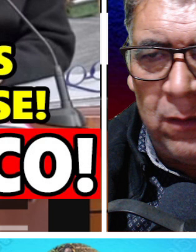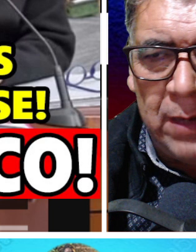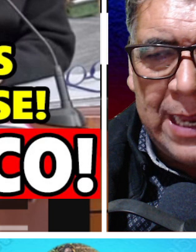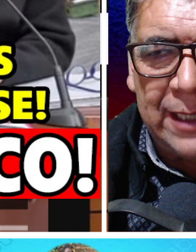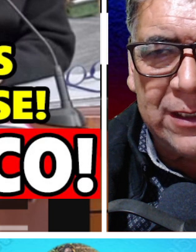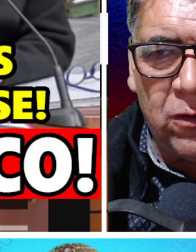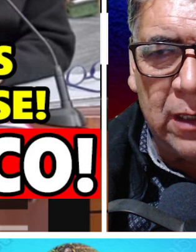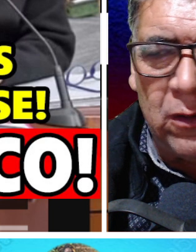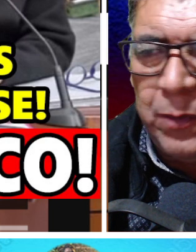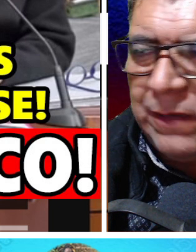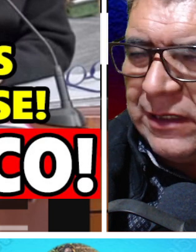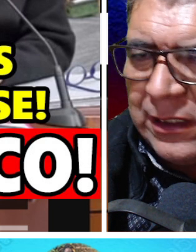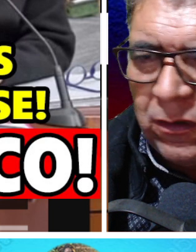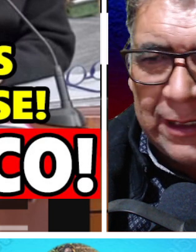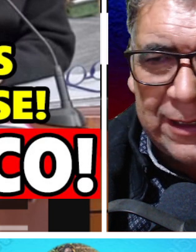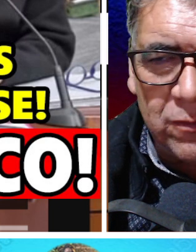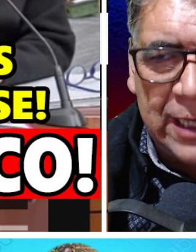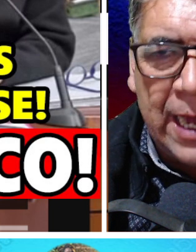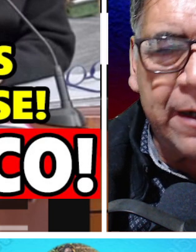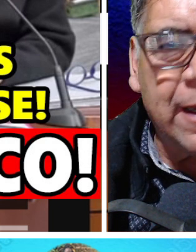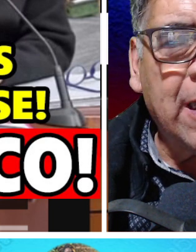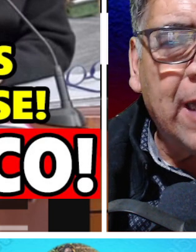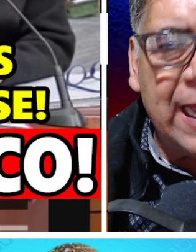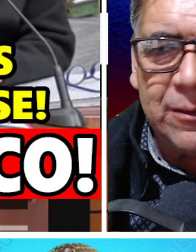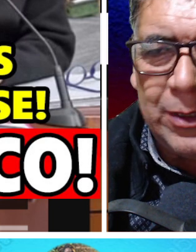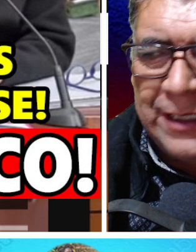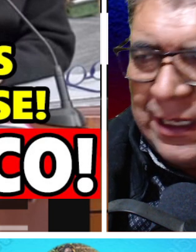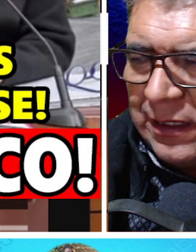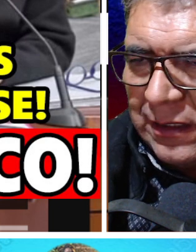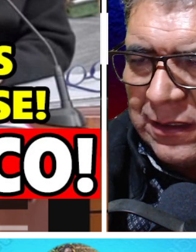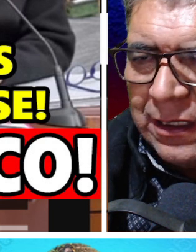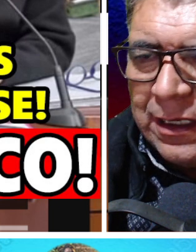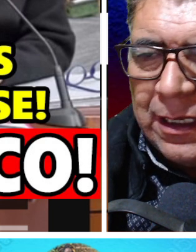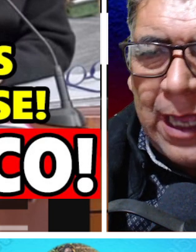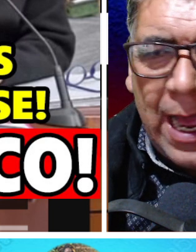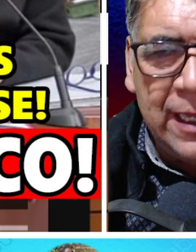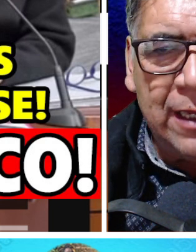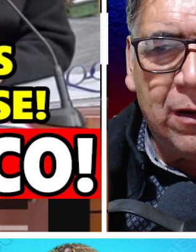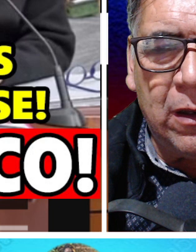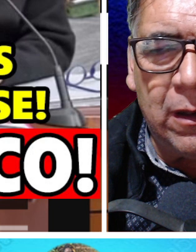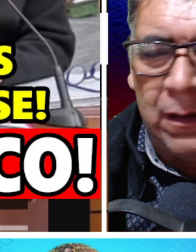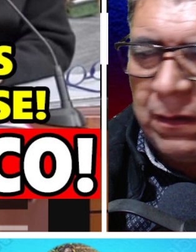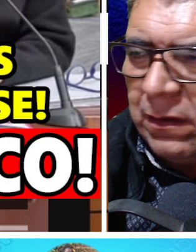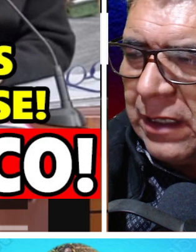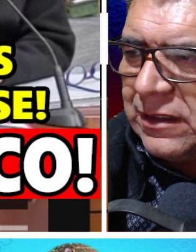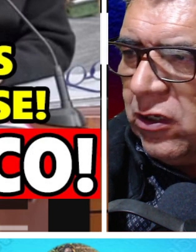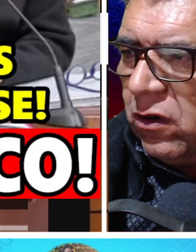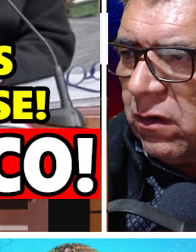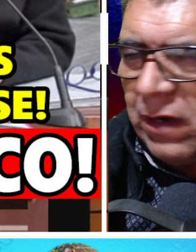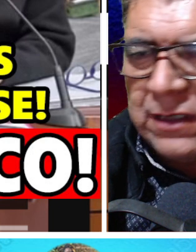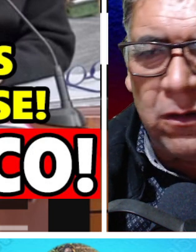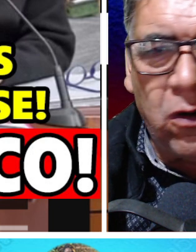en una elección, en un plebiscito, que se juzgaran a expresidentes. Ahí el